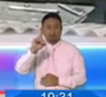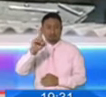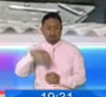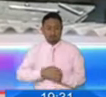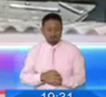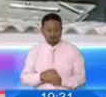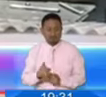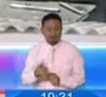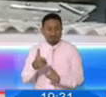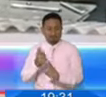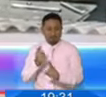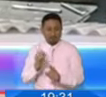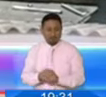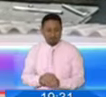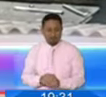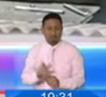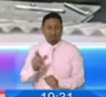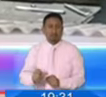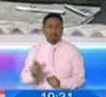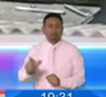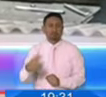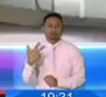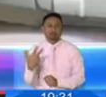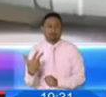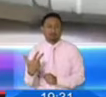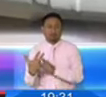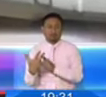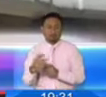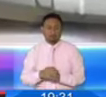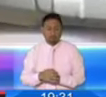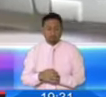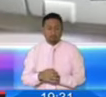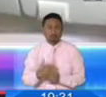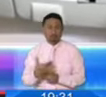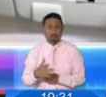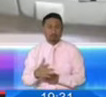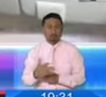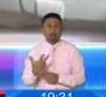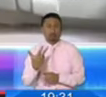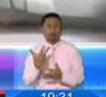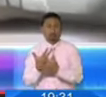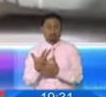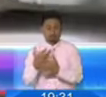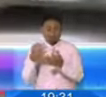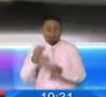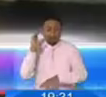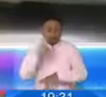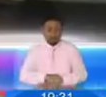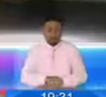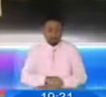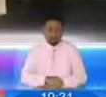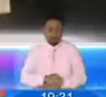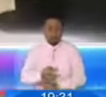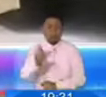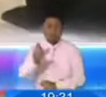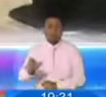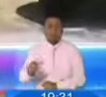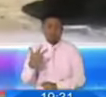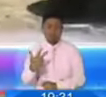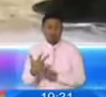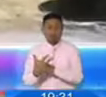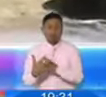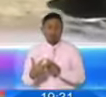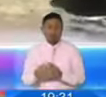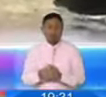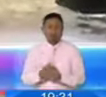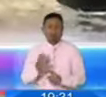supuesto sicariato donde están implicados 3 sujetos. En primera instancia fueron capturados en flagrancia los presuntos autores materiales conocidos